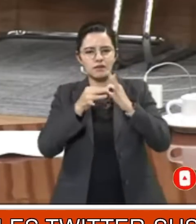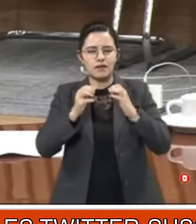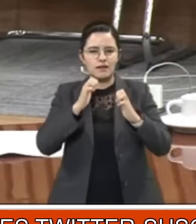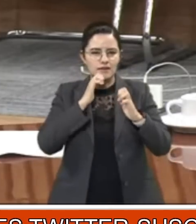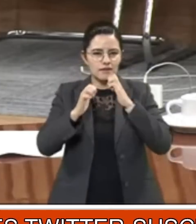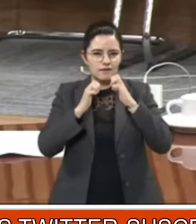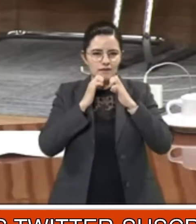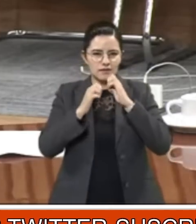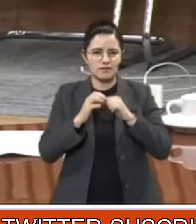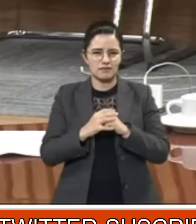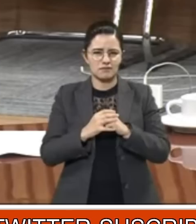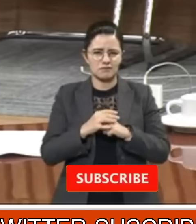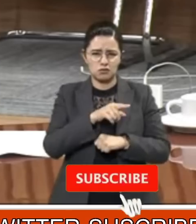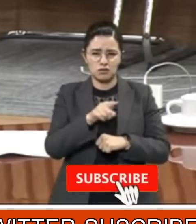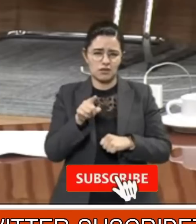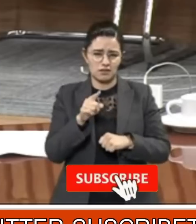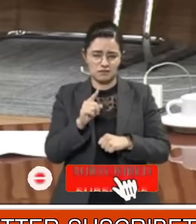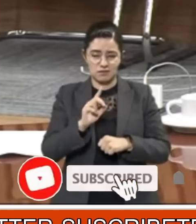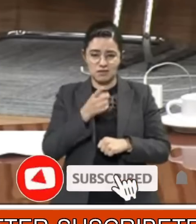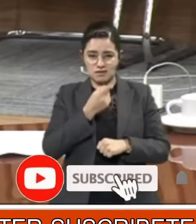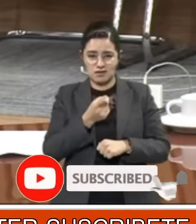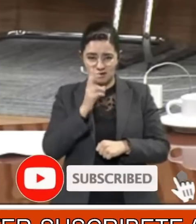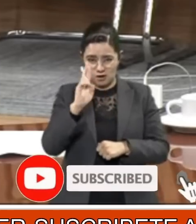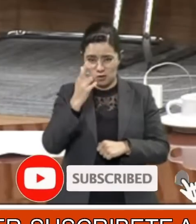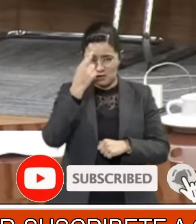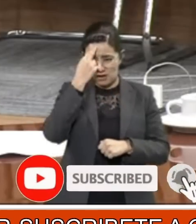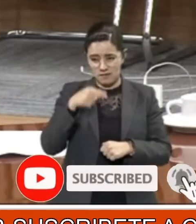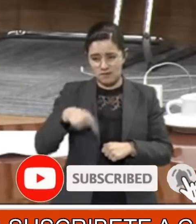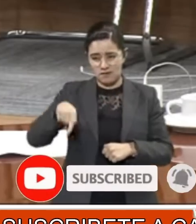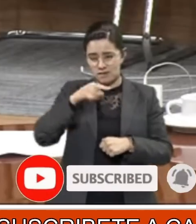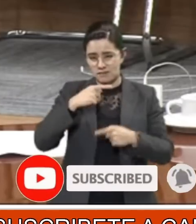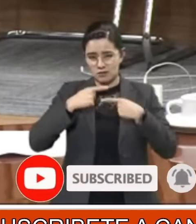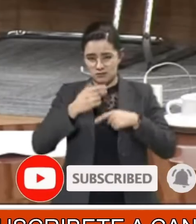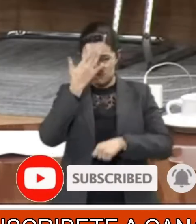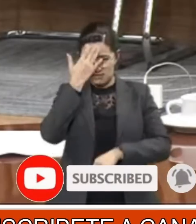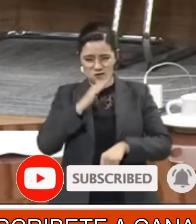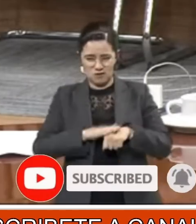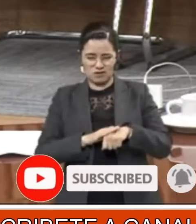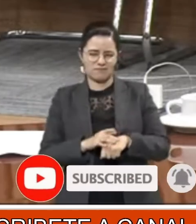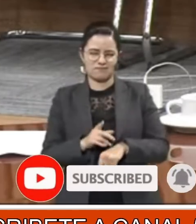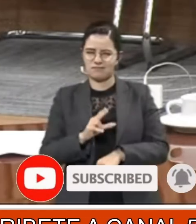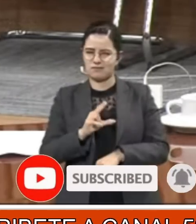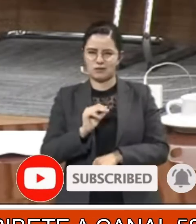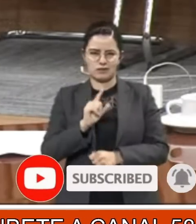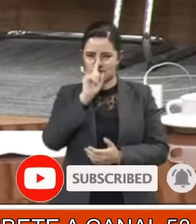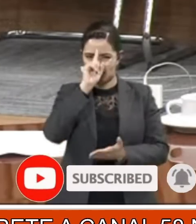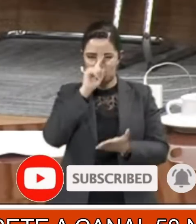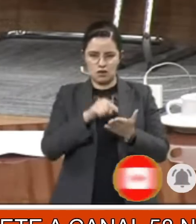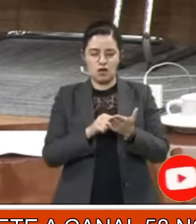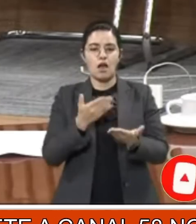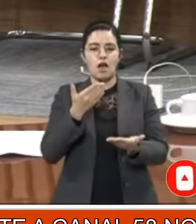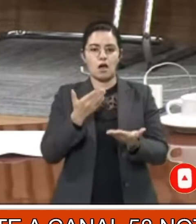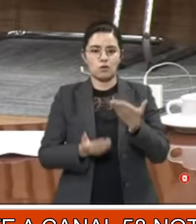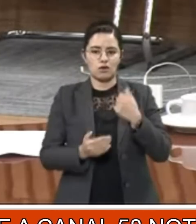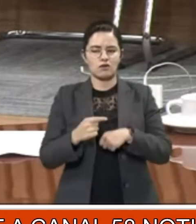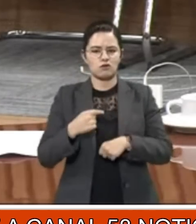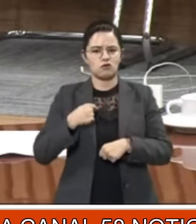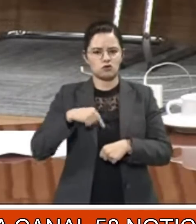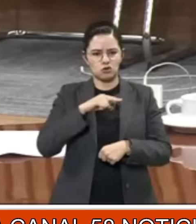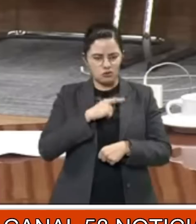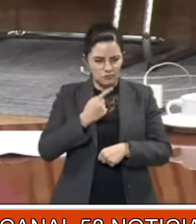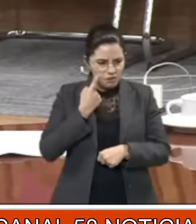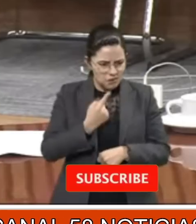a salir más de 40 millones de pesos en una sola tarde con motivo de la salida de estos consejeros y el secretario